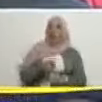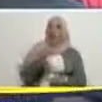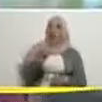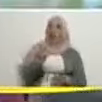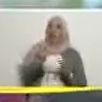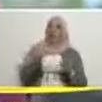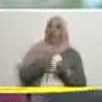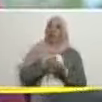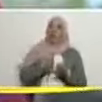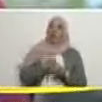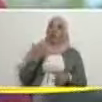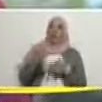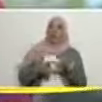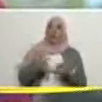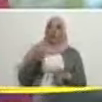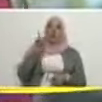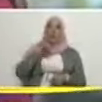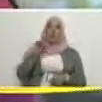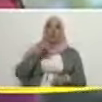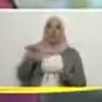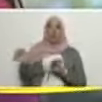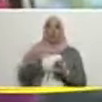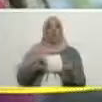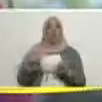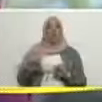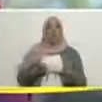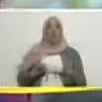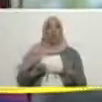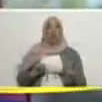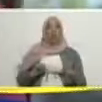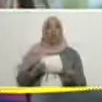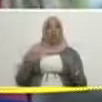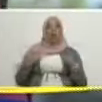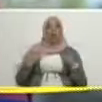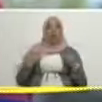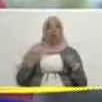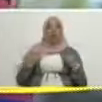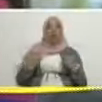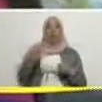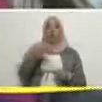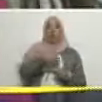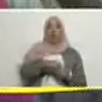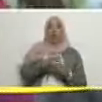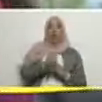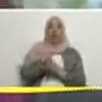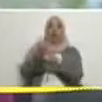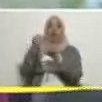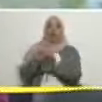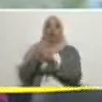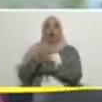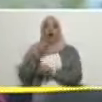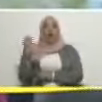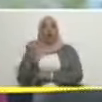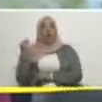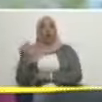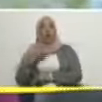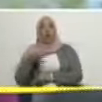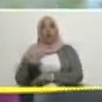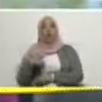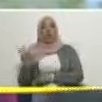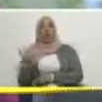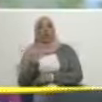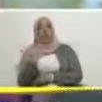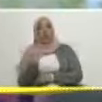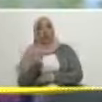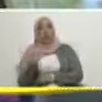tenemos una gran cantidad de movimientos que hacen vida dentro del liderazgo juvenil de nuestro país.